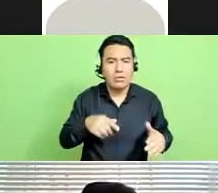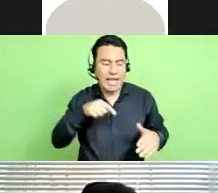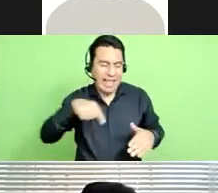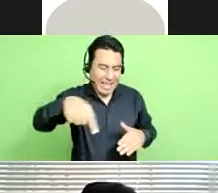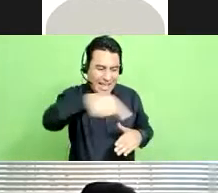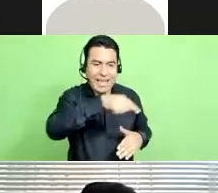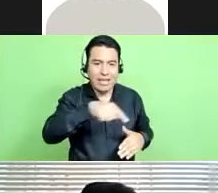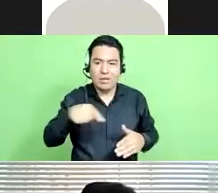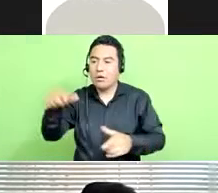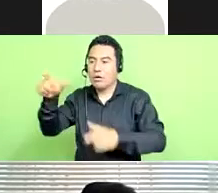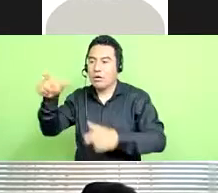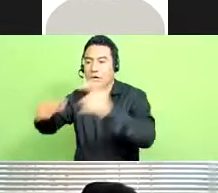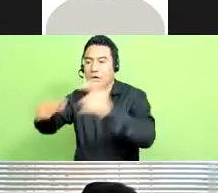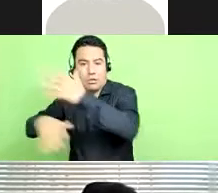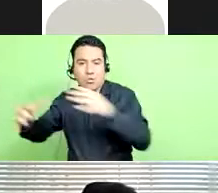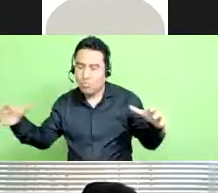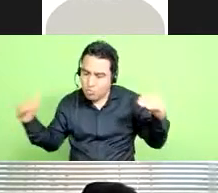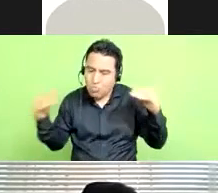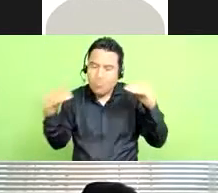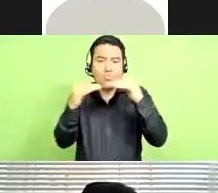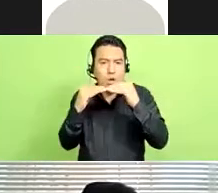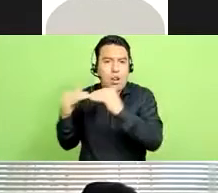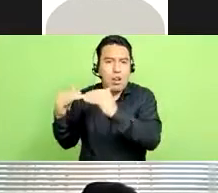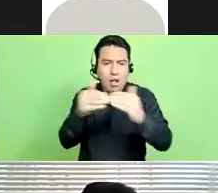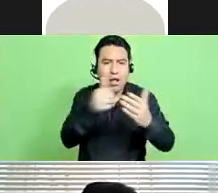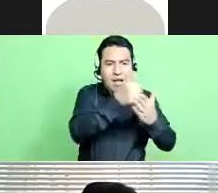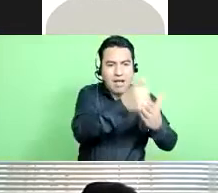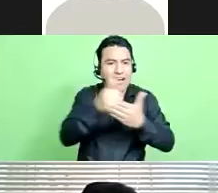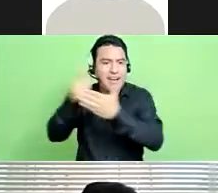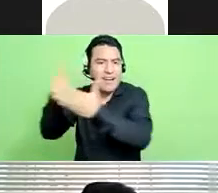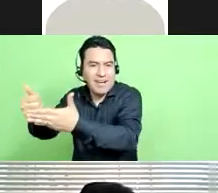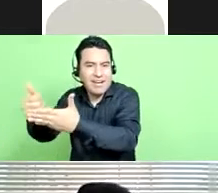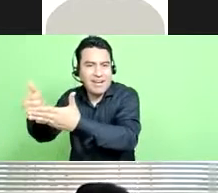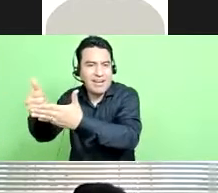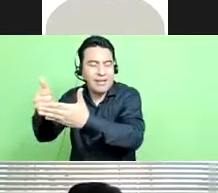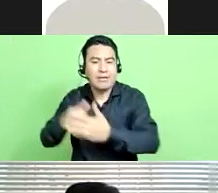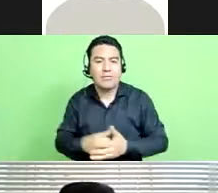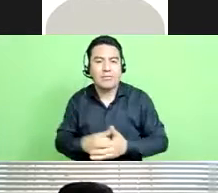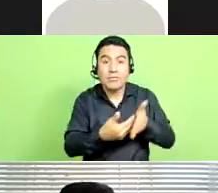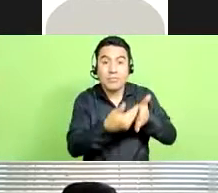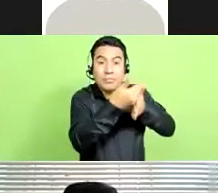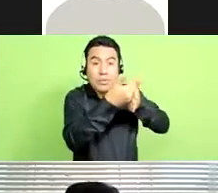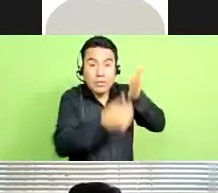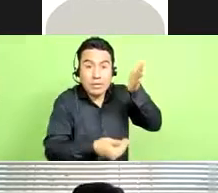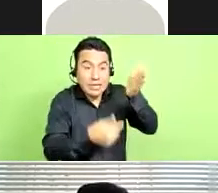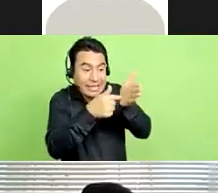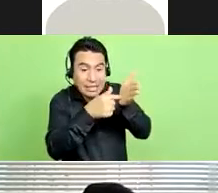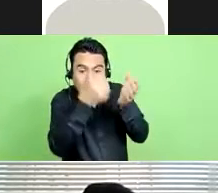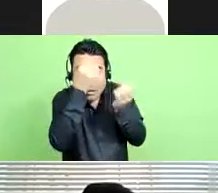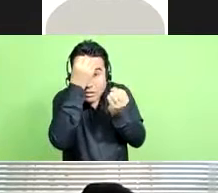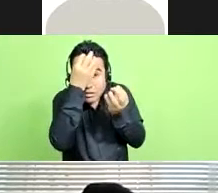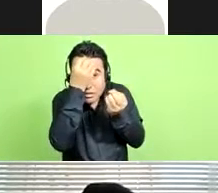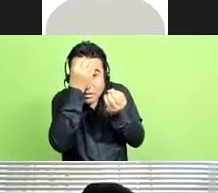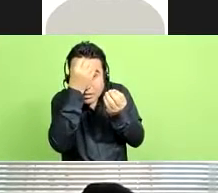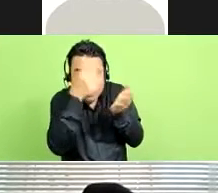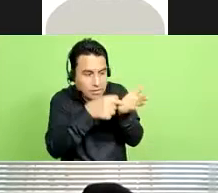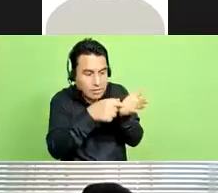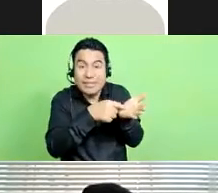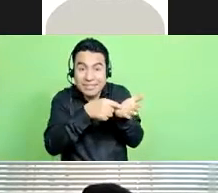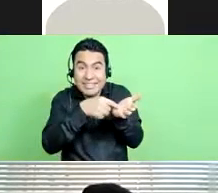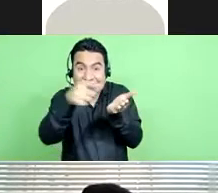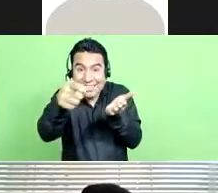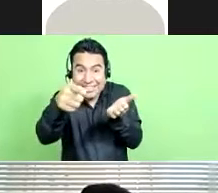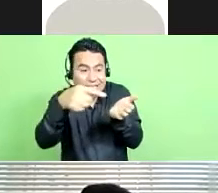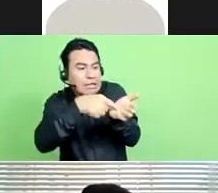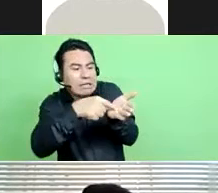mujeres en estado de gestación acerca de la propuesta de brindar esa información acerca de la propuesta de modificación de la